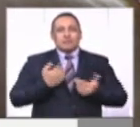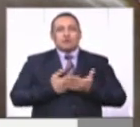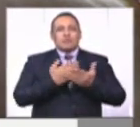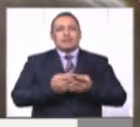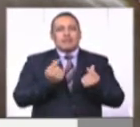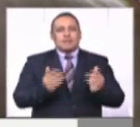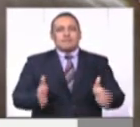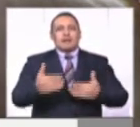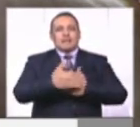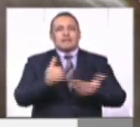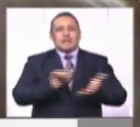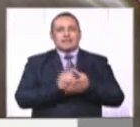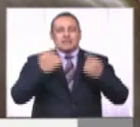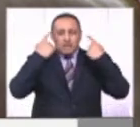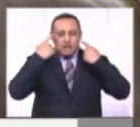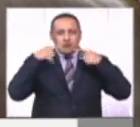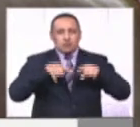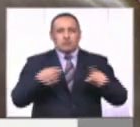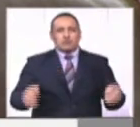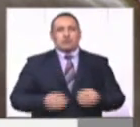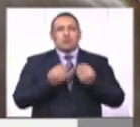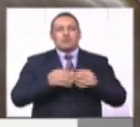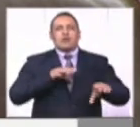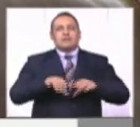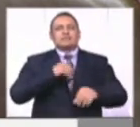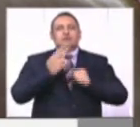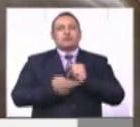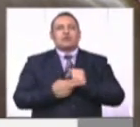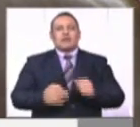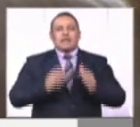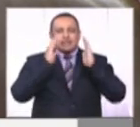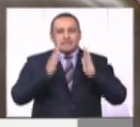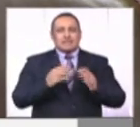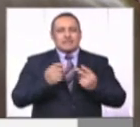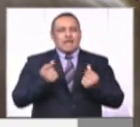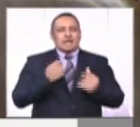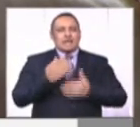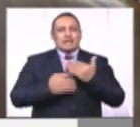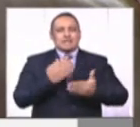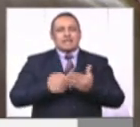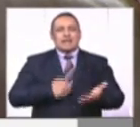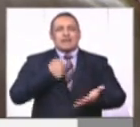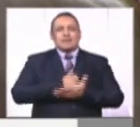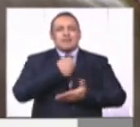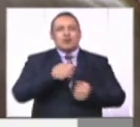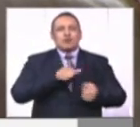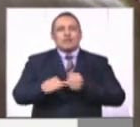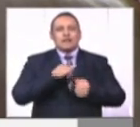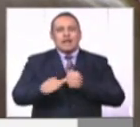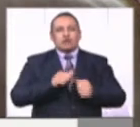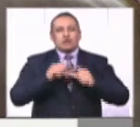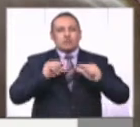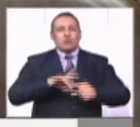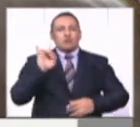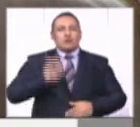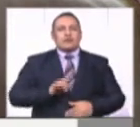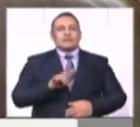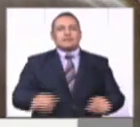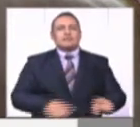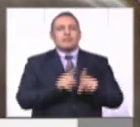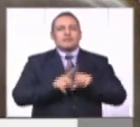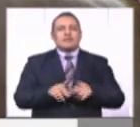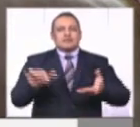Caja Chica tiene como finalidad asegurar atender y agilizar el pago de gastos menudos y urgentes